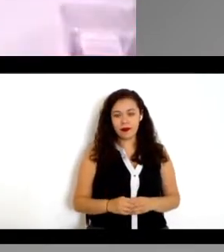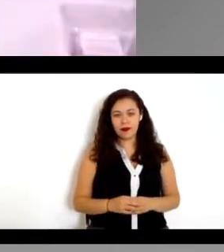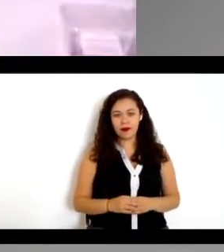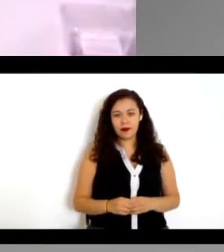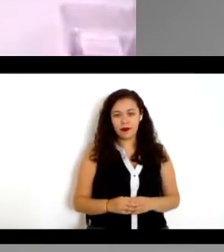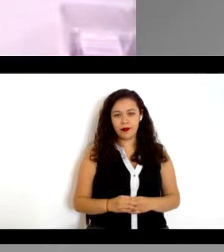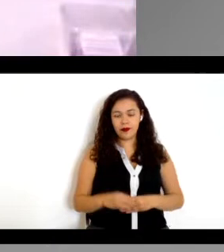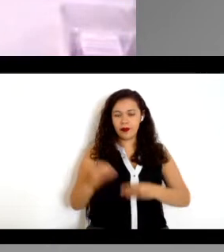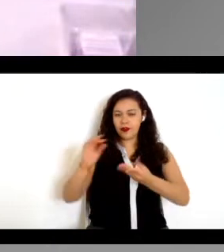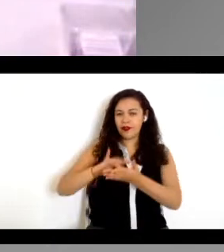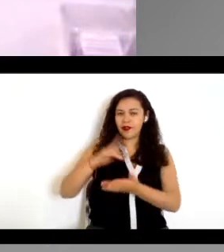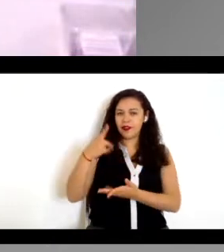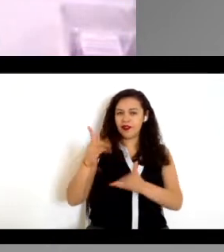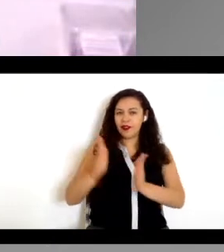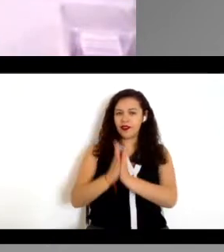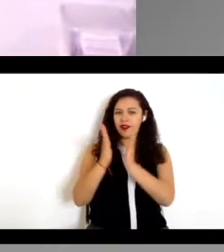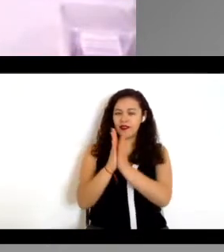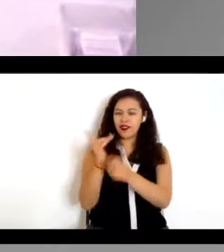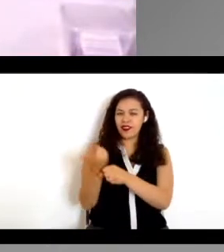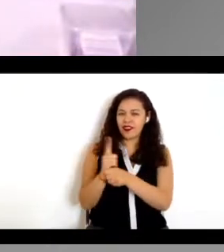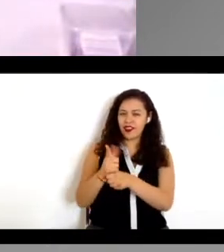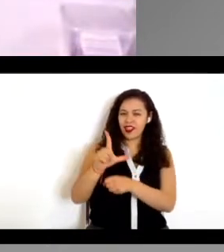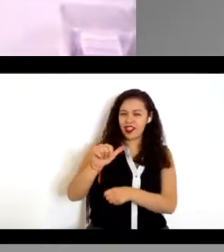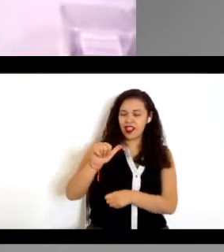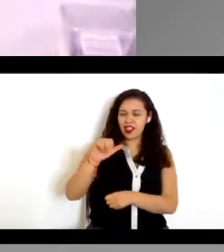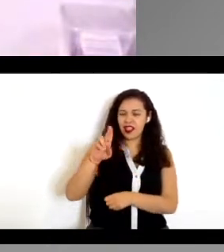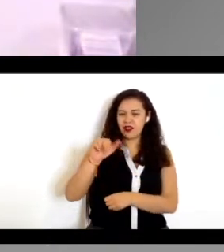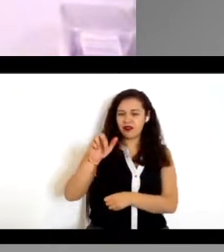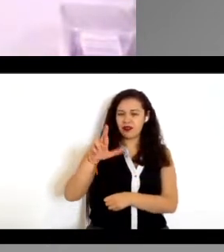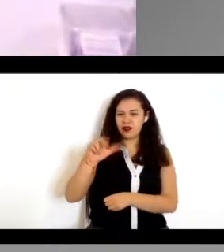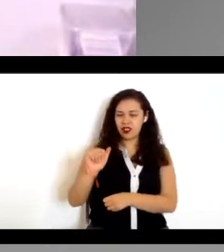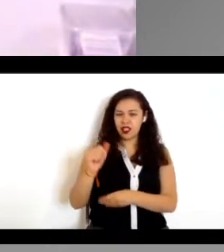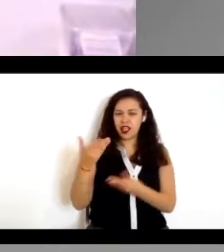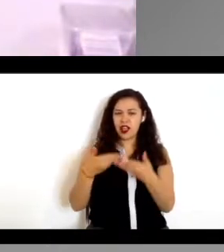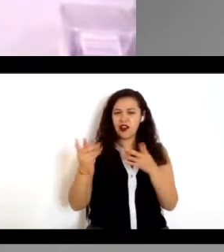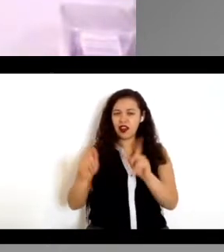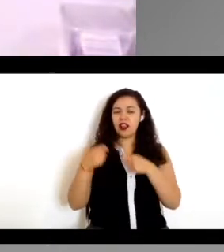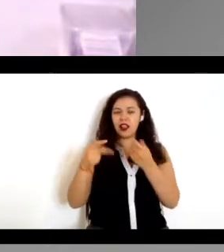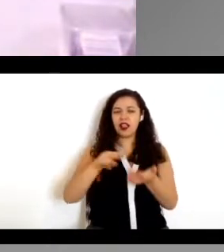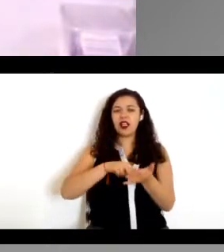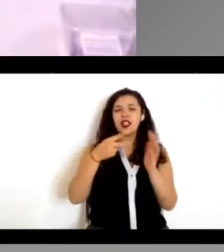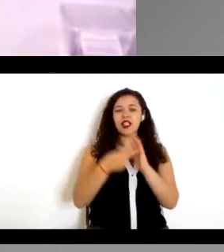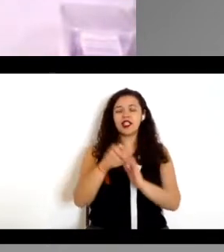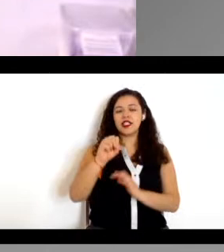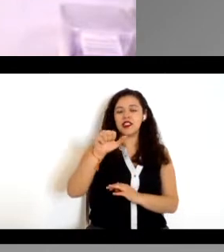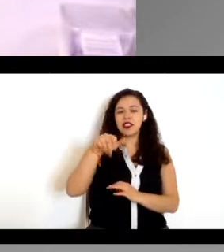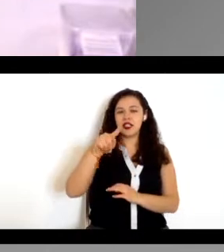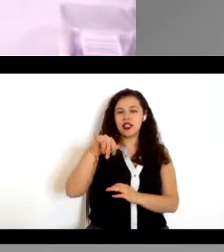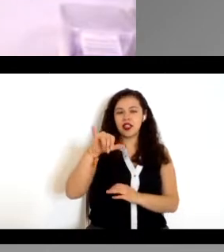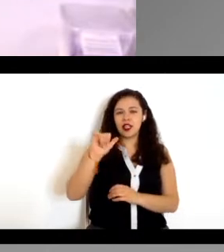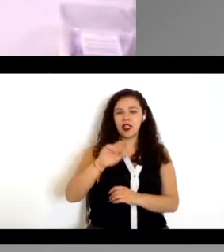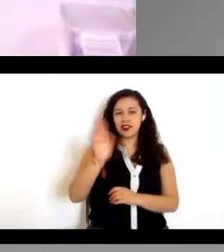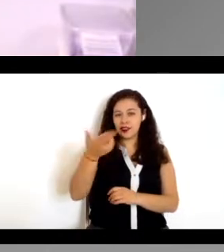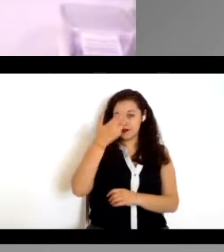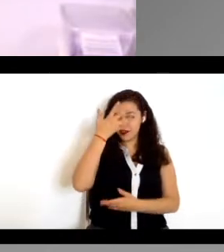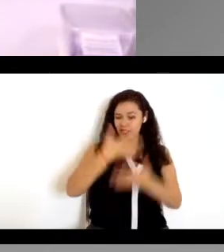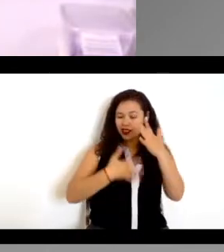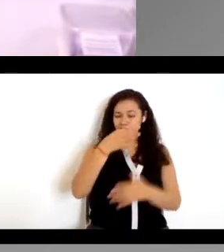Agradecemos su participación, licenciada Laura. Ahora cedo la palabra al ingeniero Santiago. Le recuerdo, tiene 15 minutos. Muchas